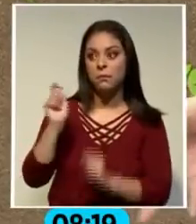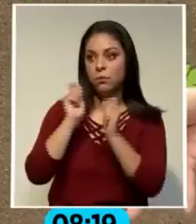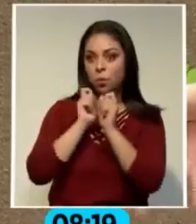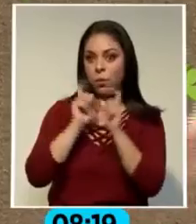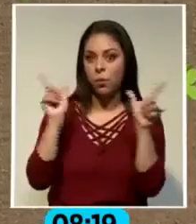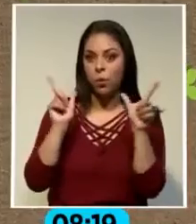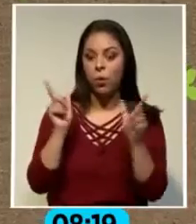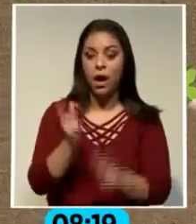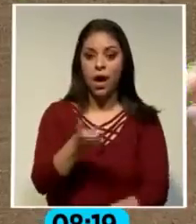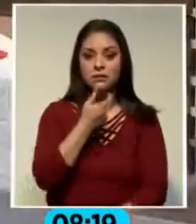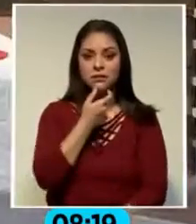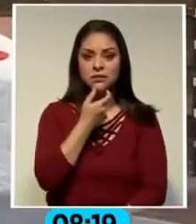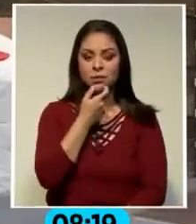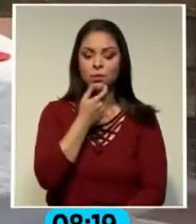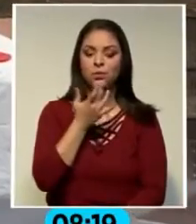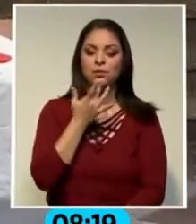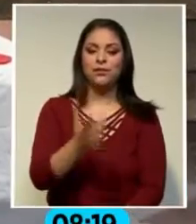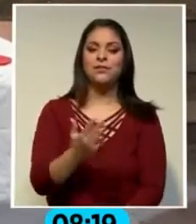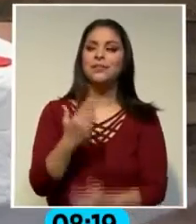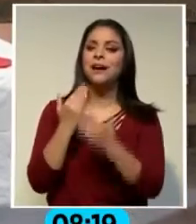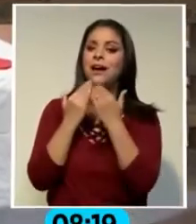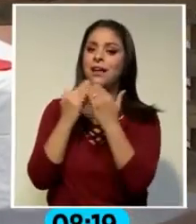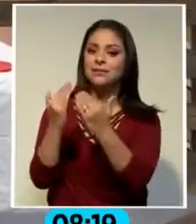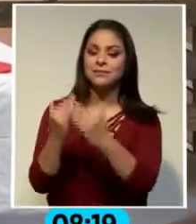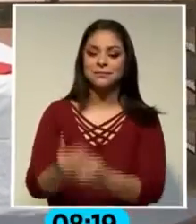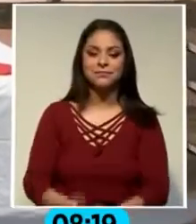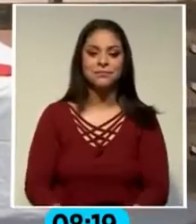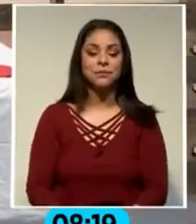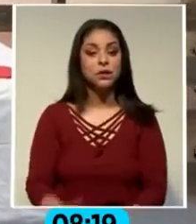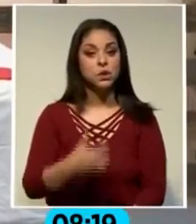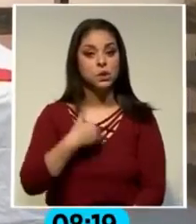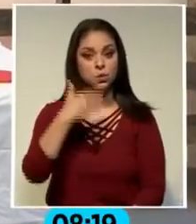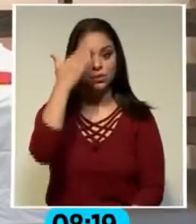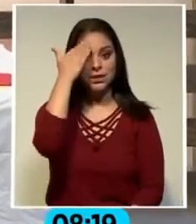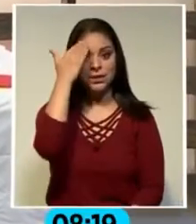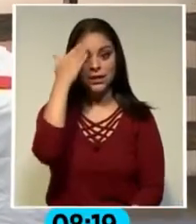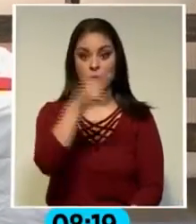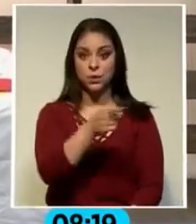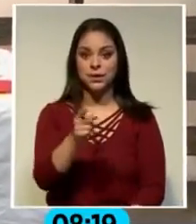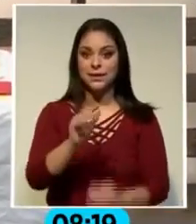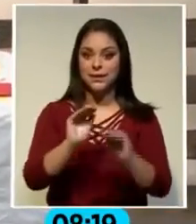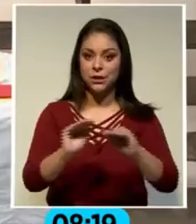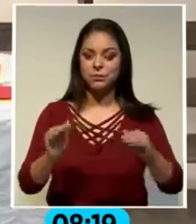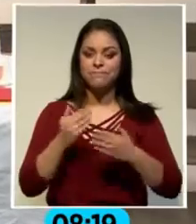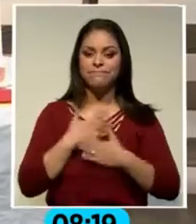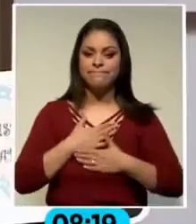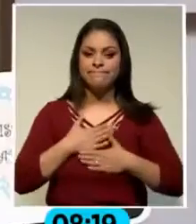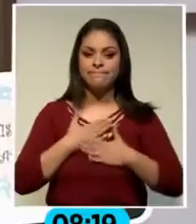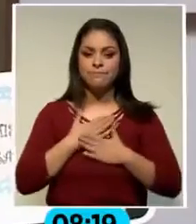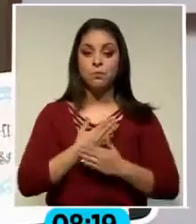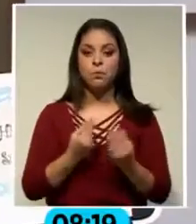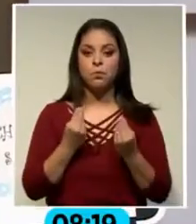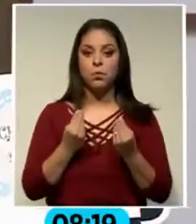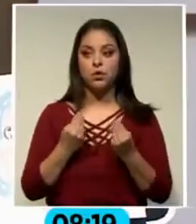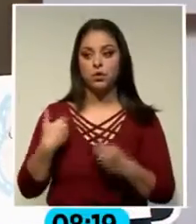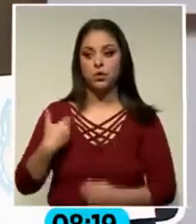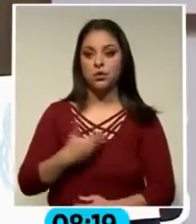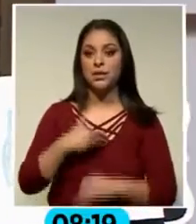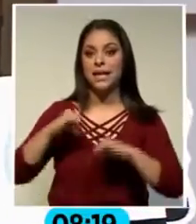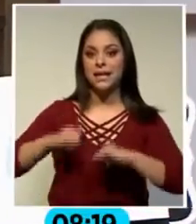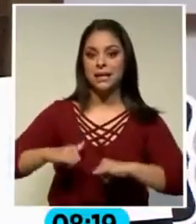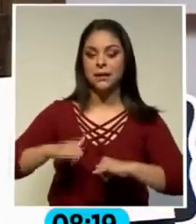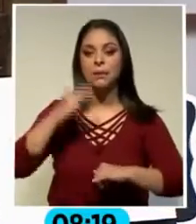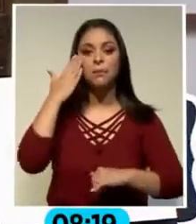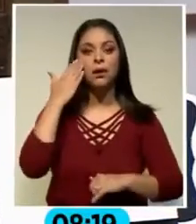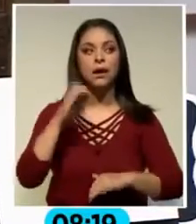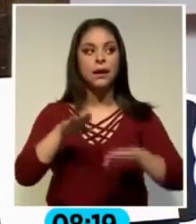Ley, gracias. Sí, qué chiva. Y yo sé que los niños y las niñas en casa lo van a disfrutar tanto como nosotros aquí, porque tenemos, mira, nuestra mesa